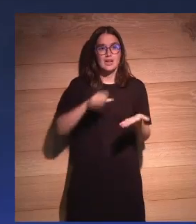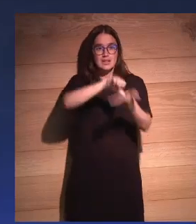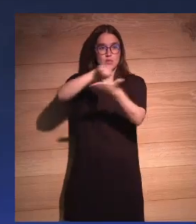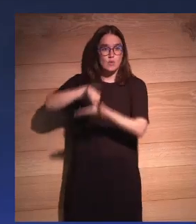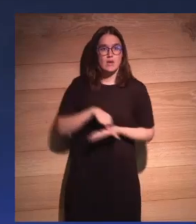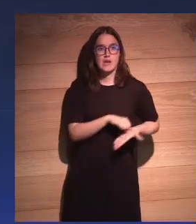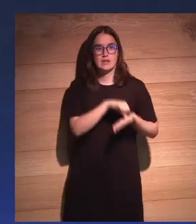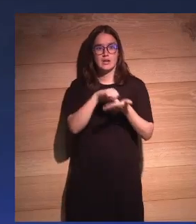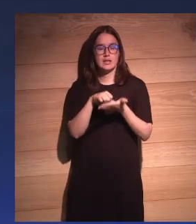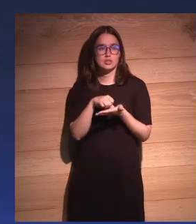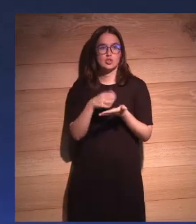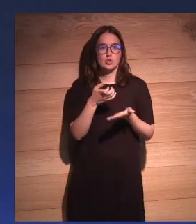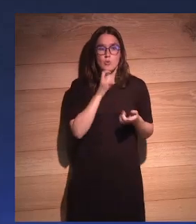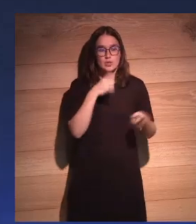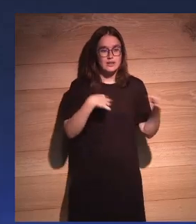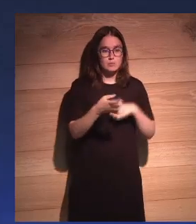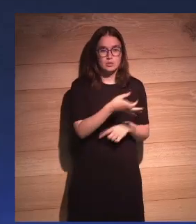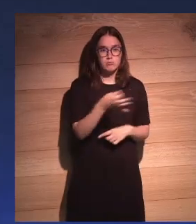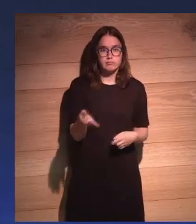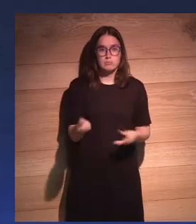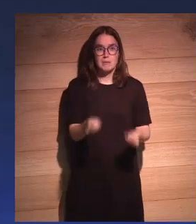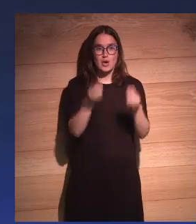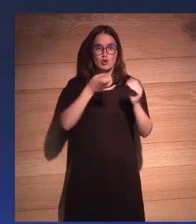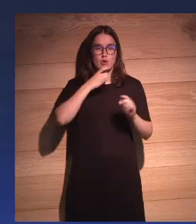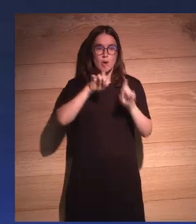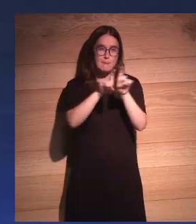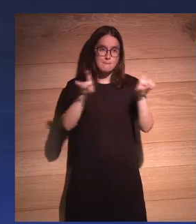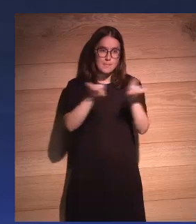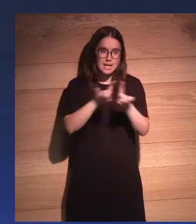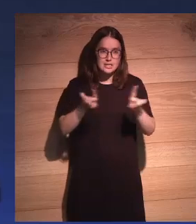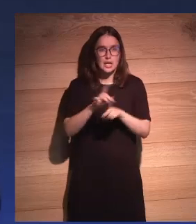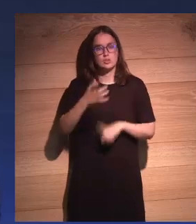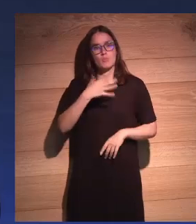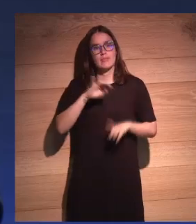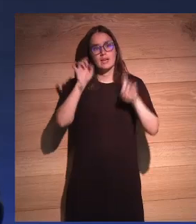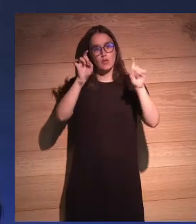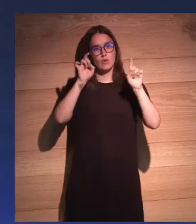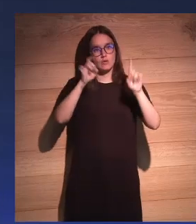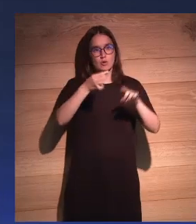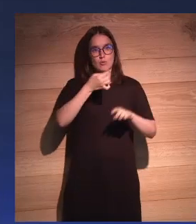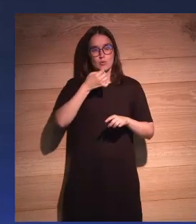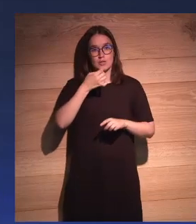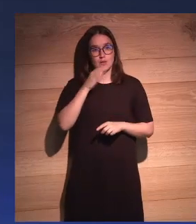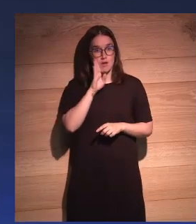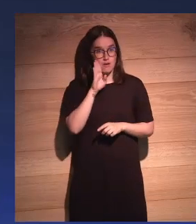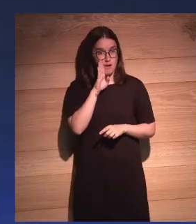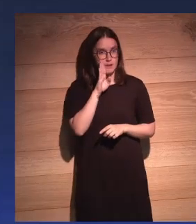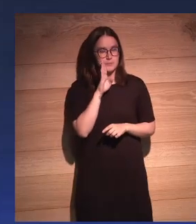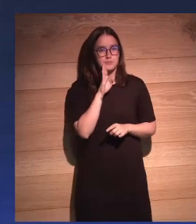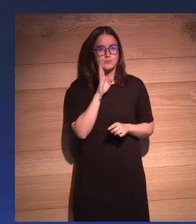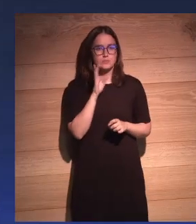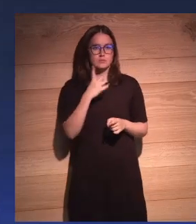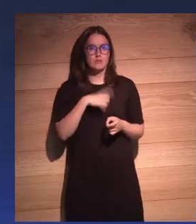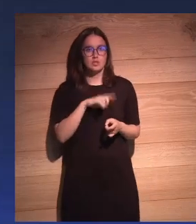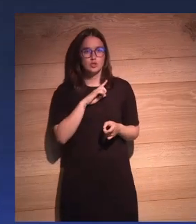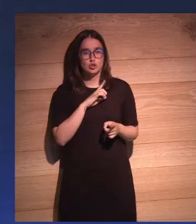ciudades, como se optimiza el transporte, las empresas o incluso la educación, como hemos visto. Estamos